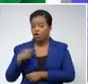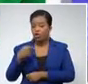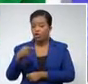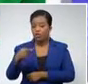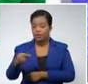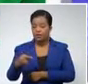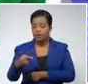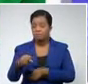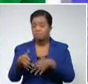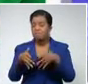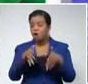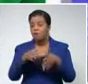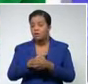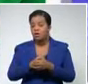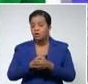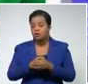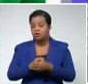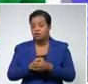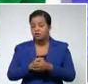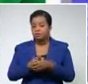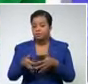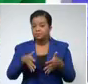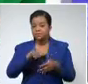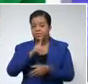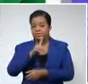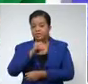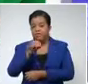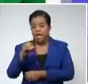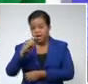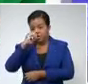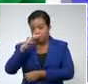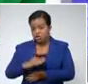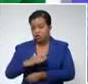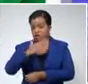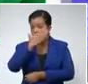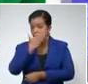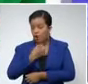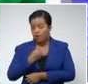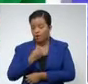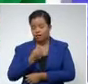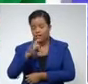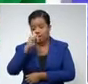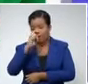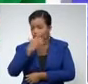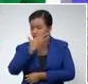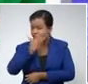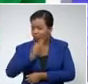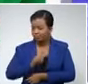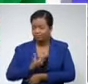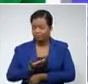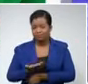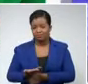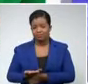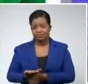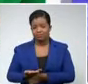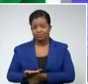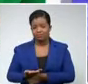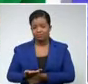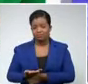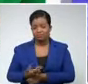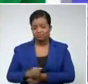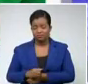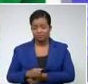más de 100 niños, jóvenes, adolescentes en edades pediátricas, excepto el